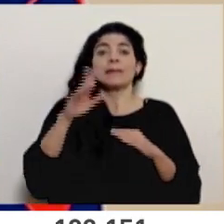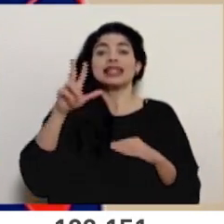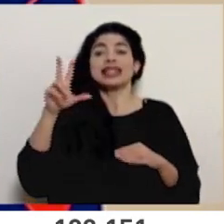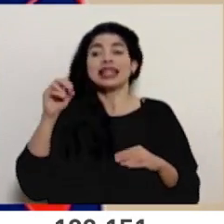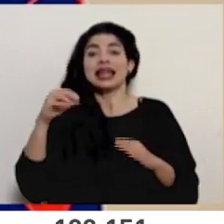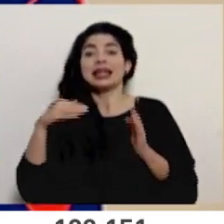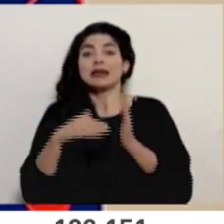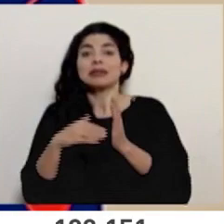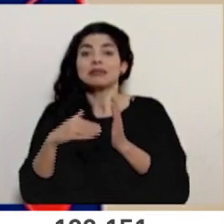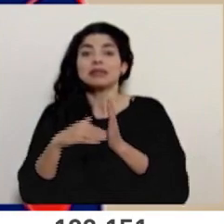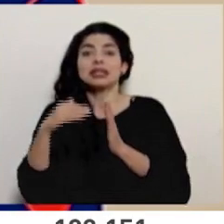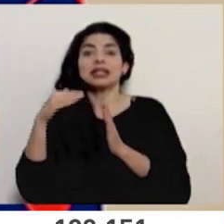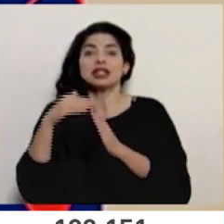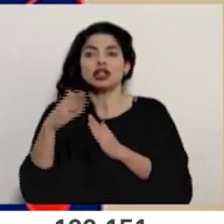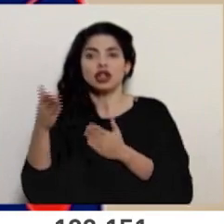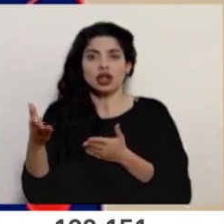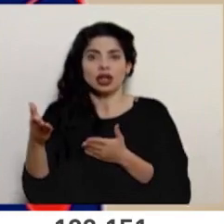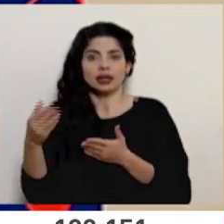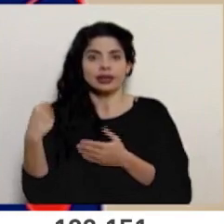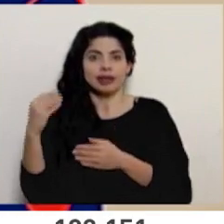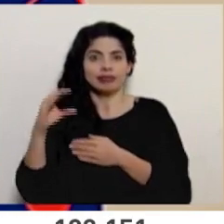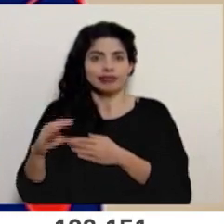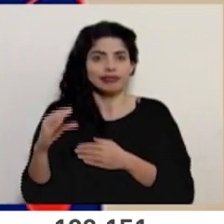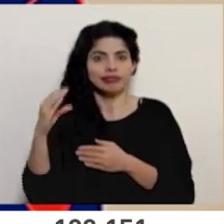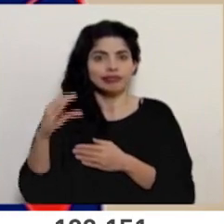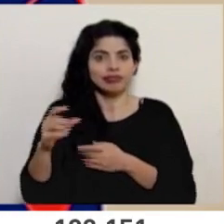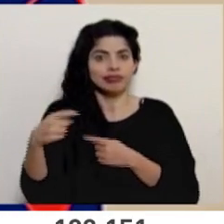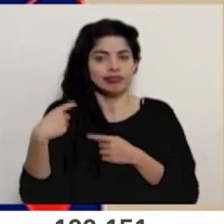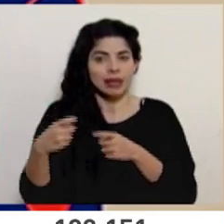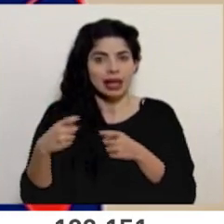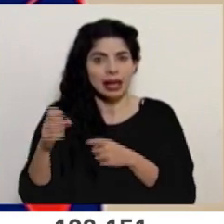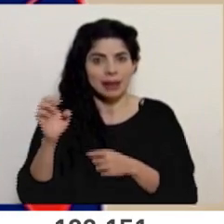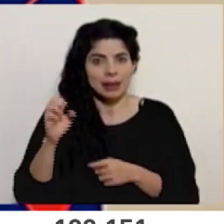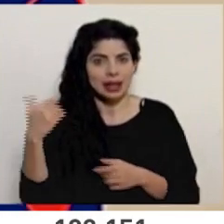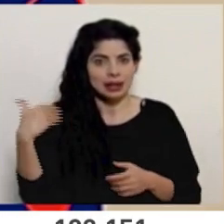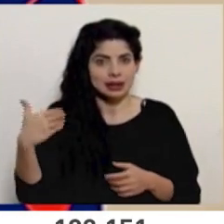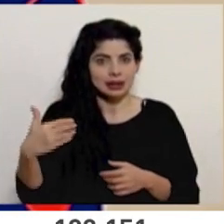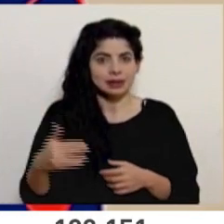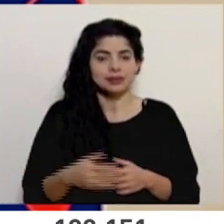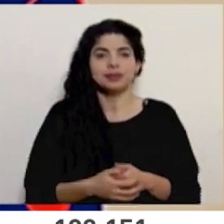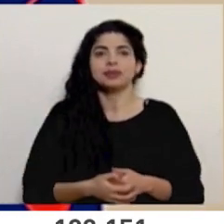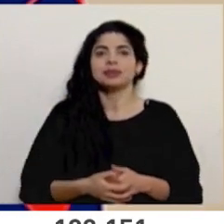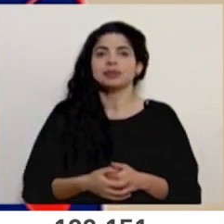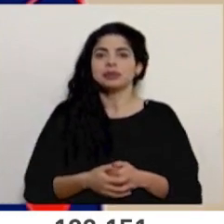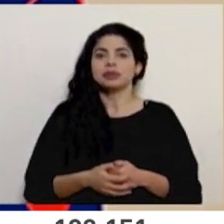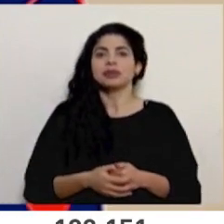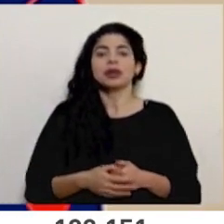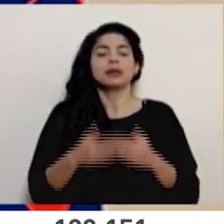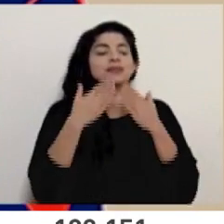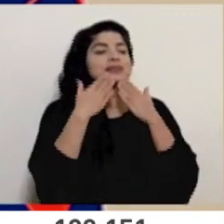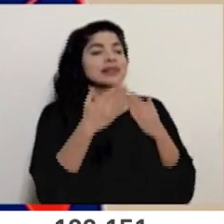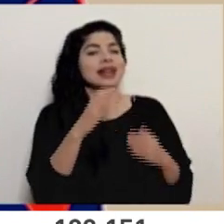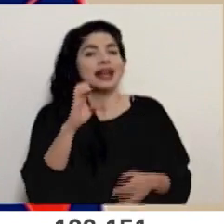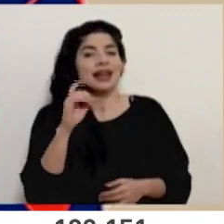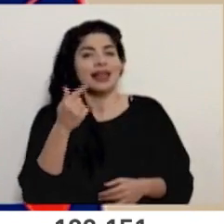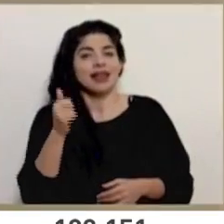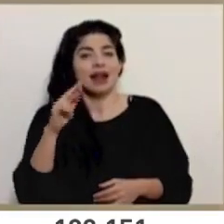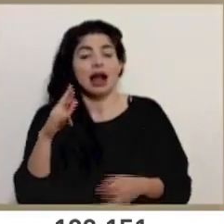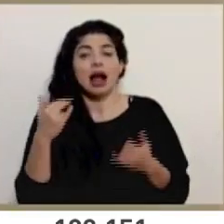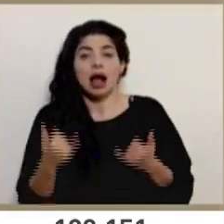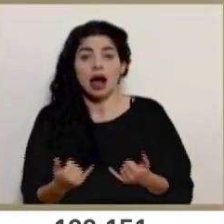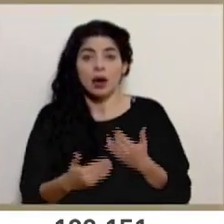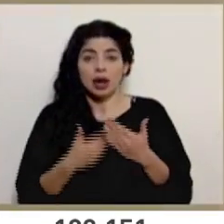30,000 millones aproximadamente que vamos invirtiendo en el manejo de la emergencia. Listo, Magda, muchísimas gracias. Escuchamos